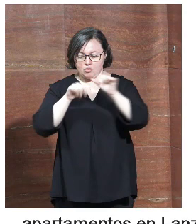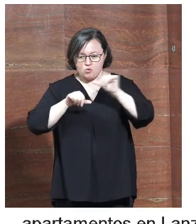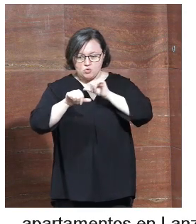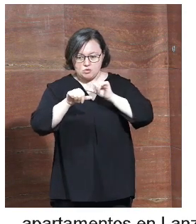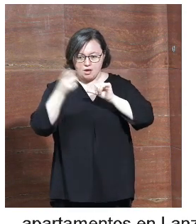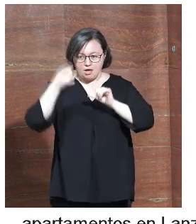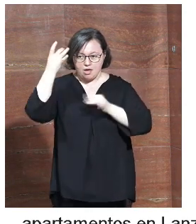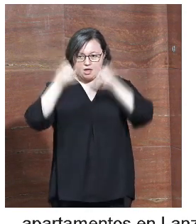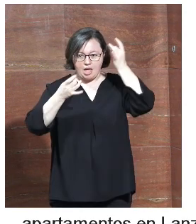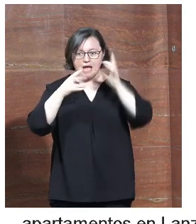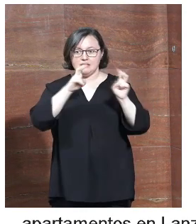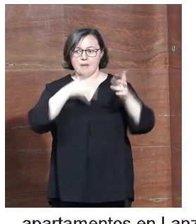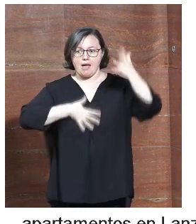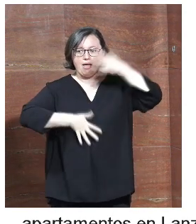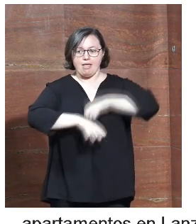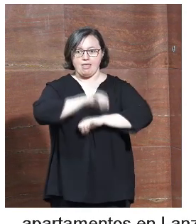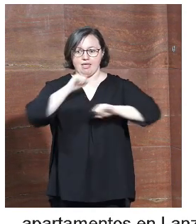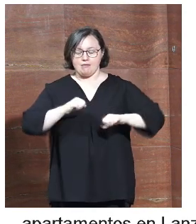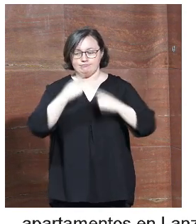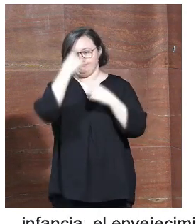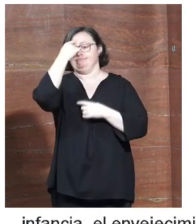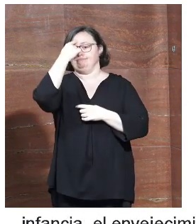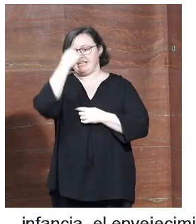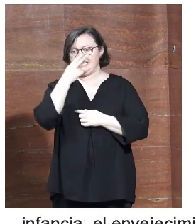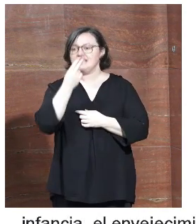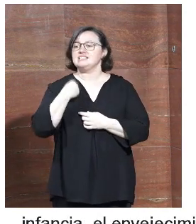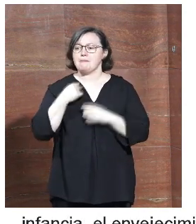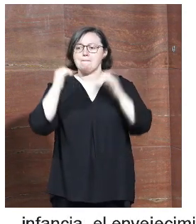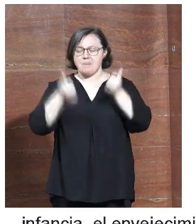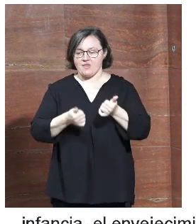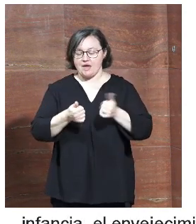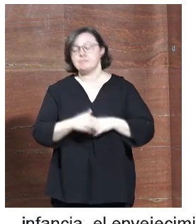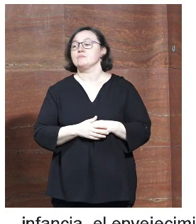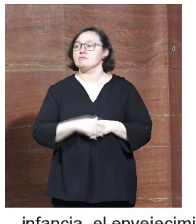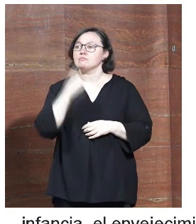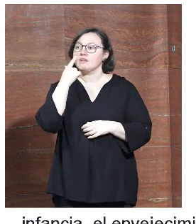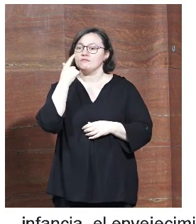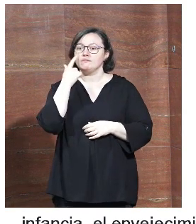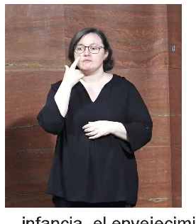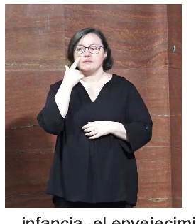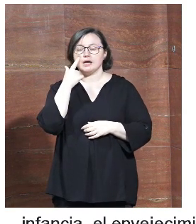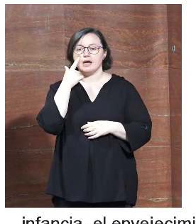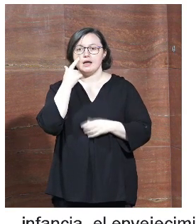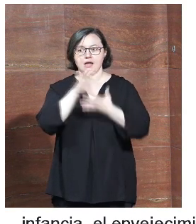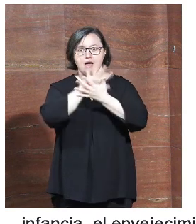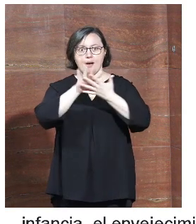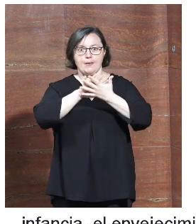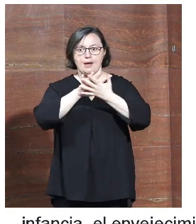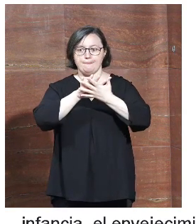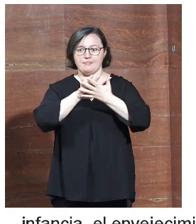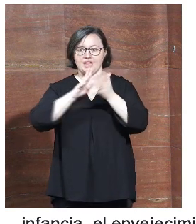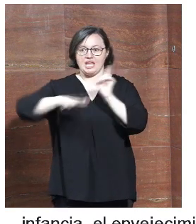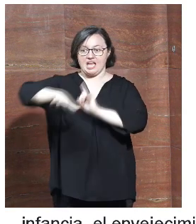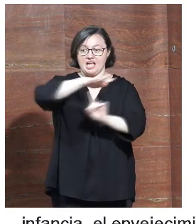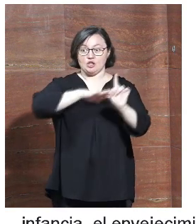a estudiar estos temas que cobraron interés para ellos. Fijaros que fueron en un entorno